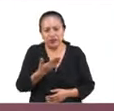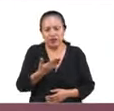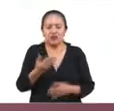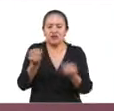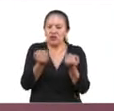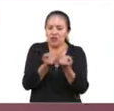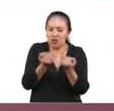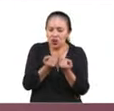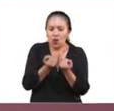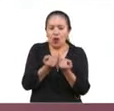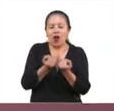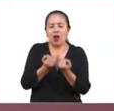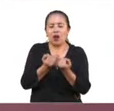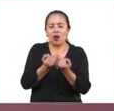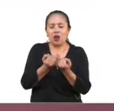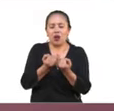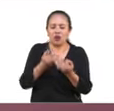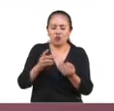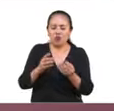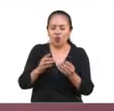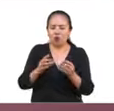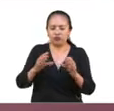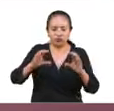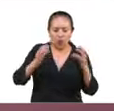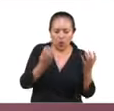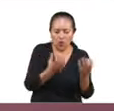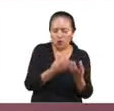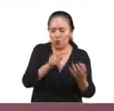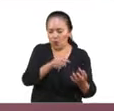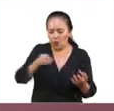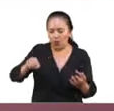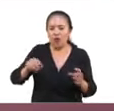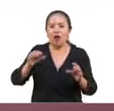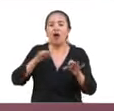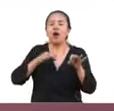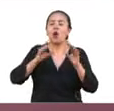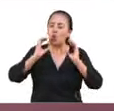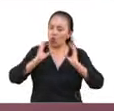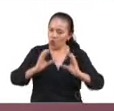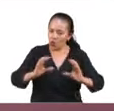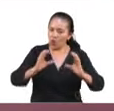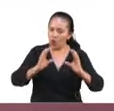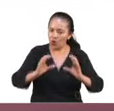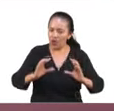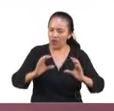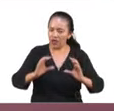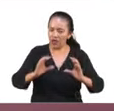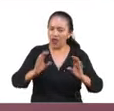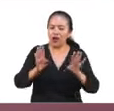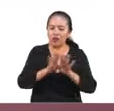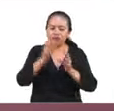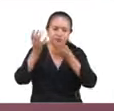y cuidar de los ecosistemas, porque son y representan la fertilidad de nuestras tierras.